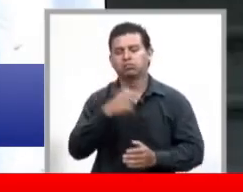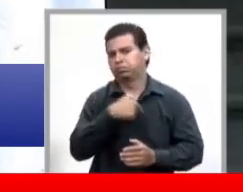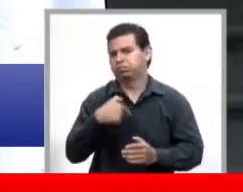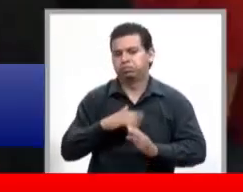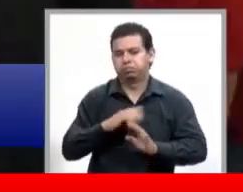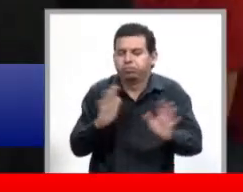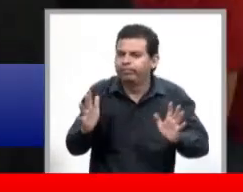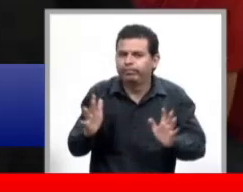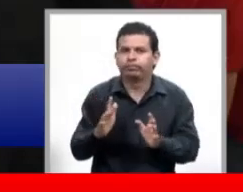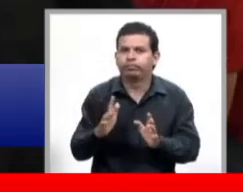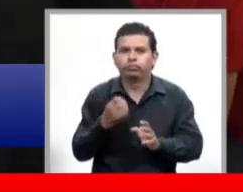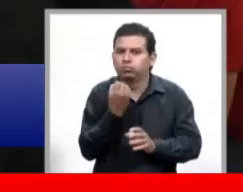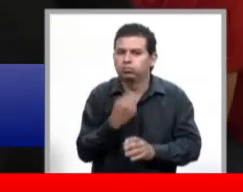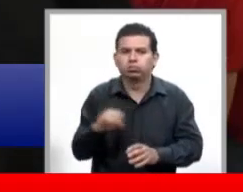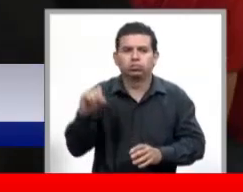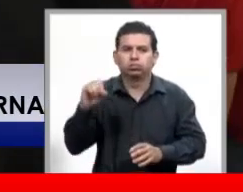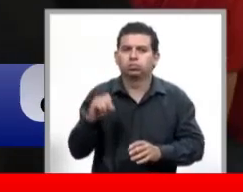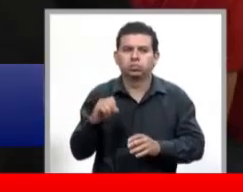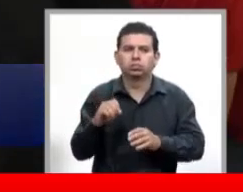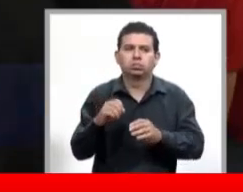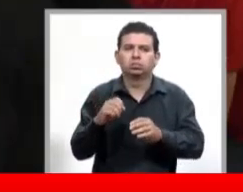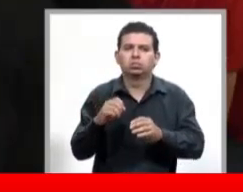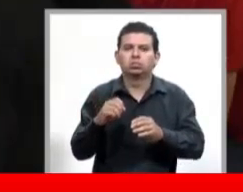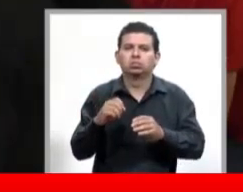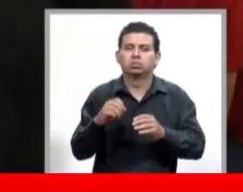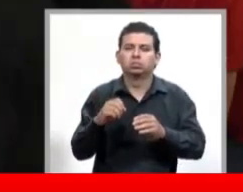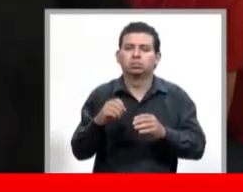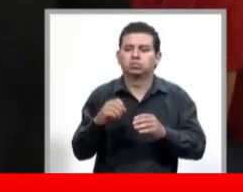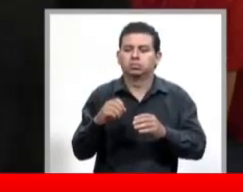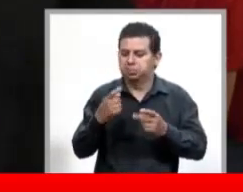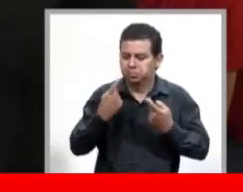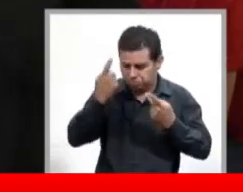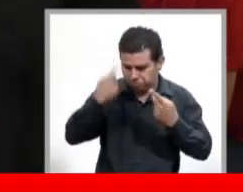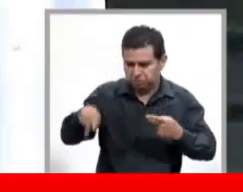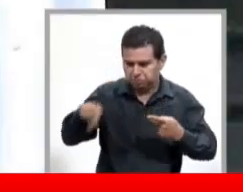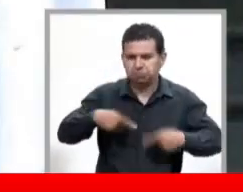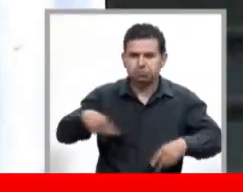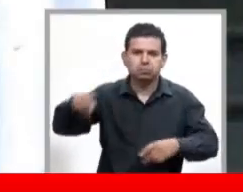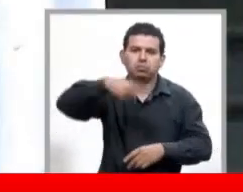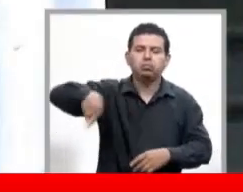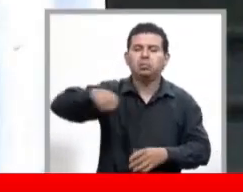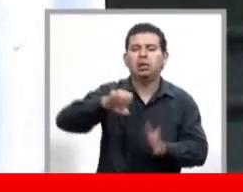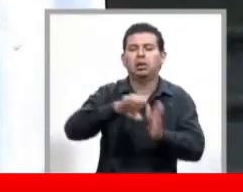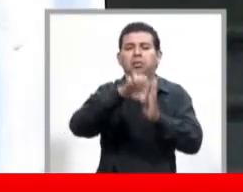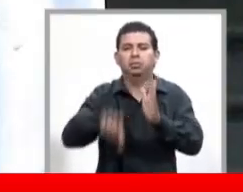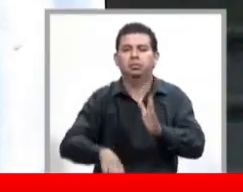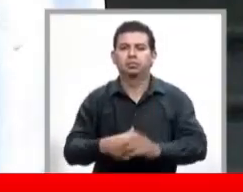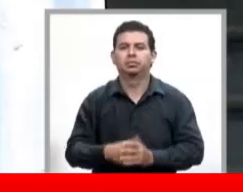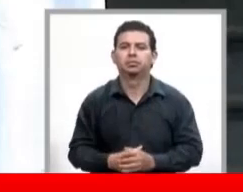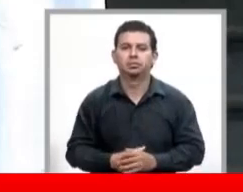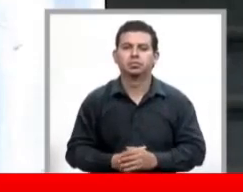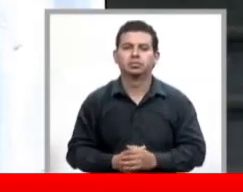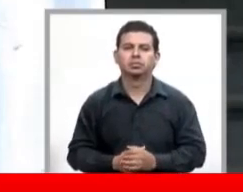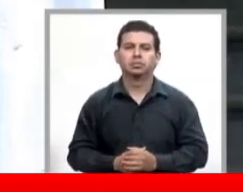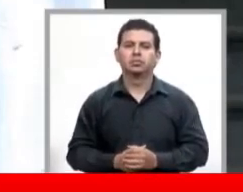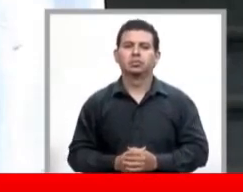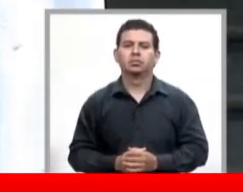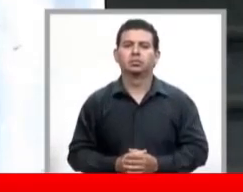y reducción de rutas en el transporte público. Es decir, si por ejemplo se acordara